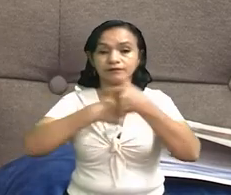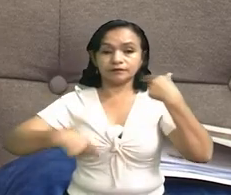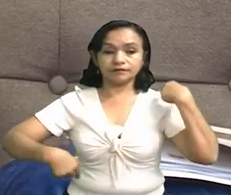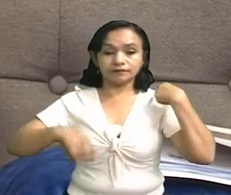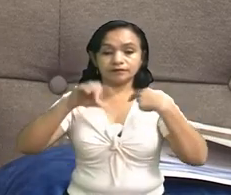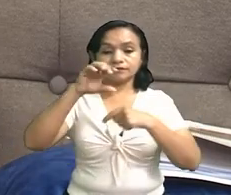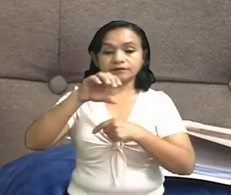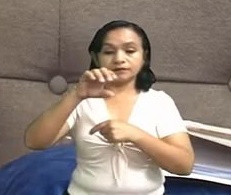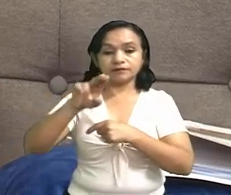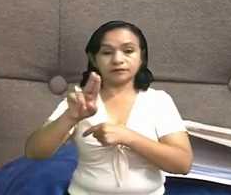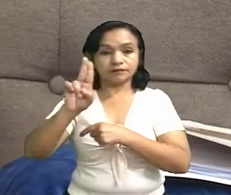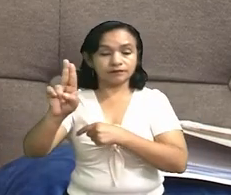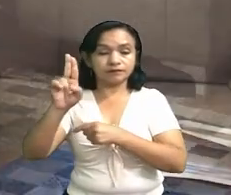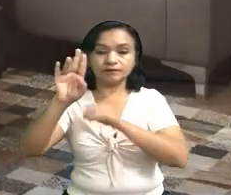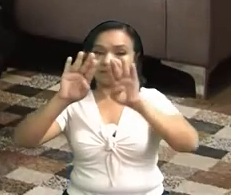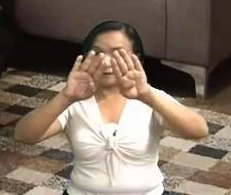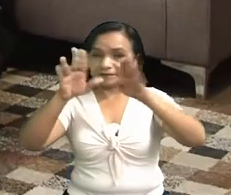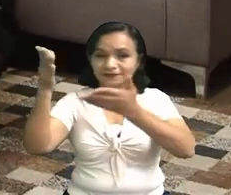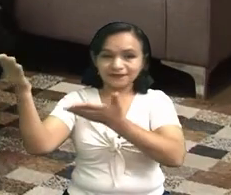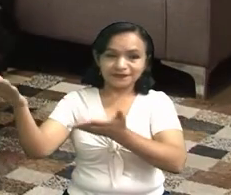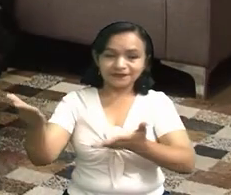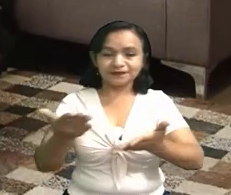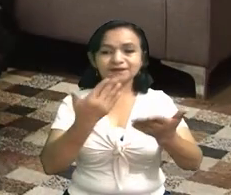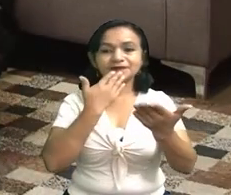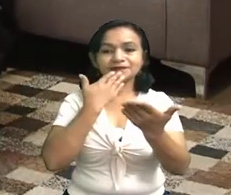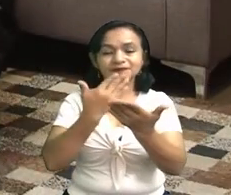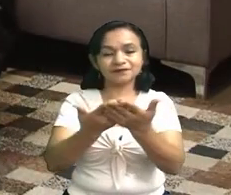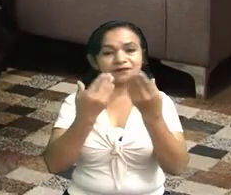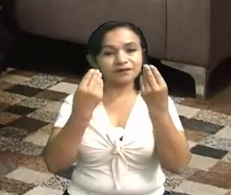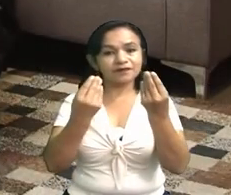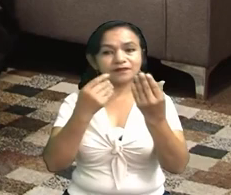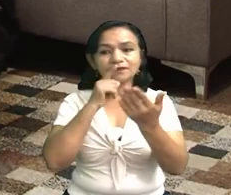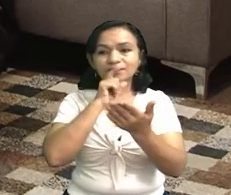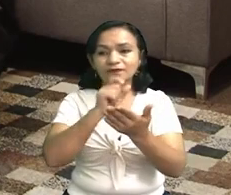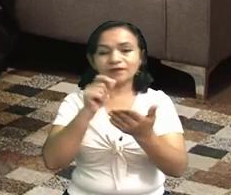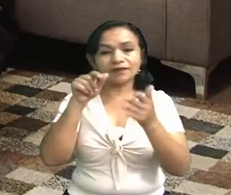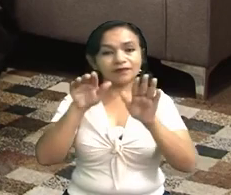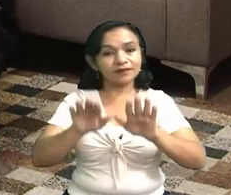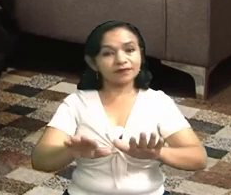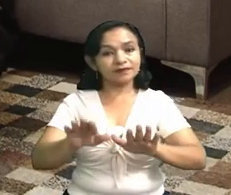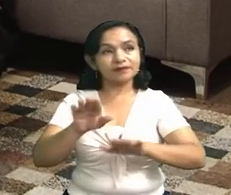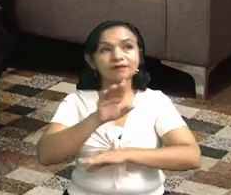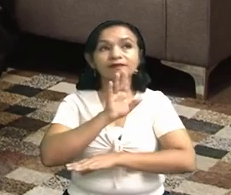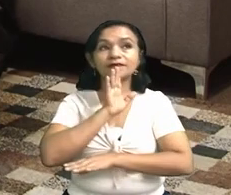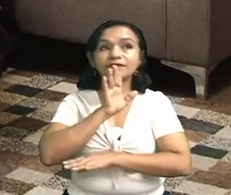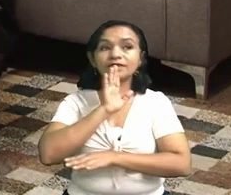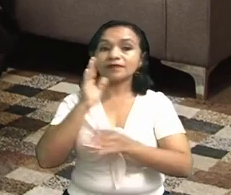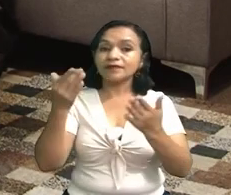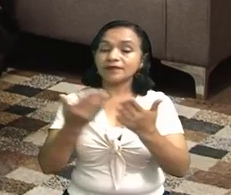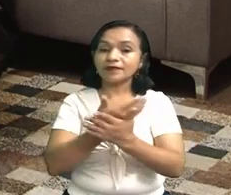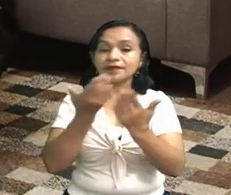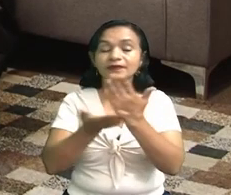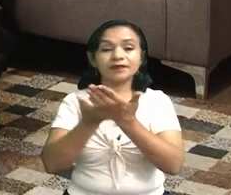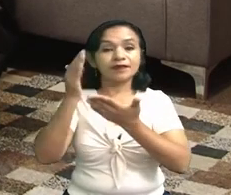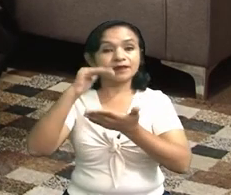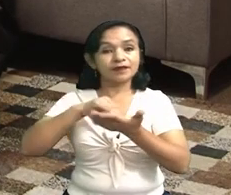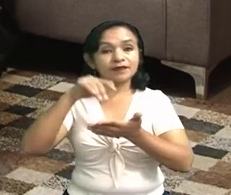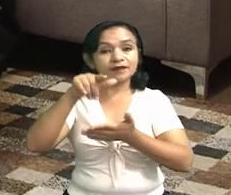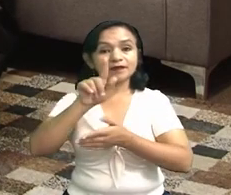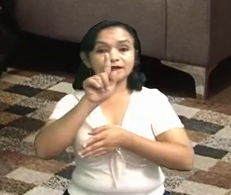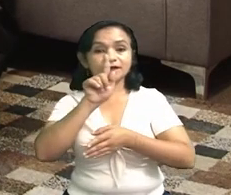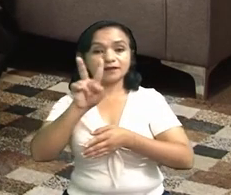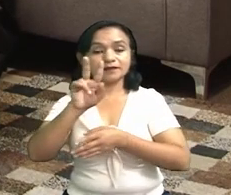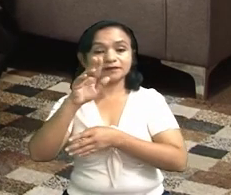Nacional de Universidades. Compañera, bienvenida, muchas gracias por estar con nosotros. Gracias, mucho gusto por permitirme estar nuevamente con ustedes en el canal